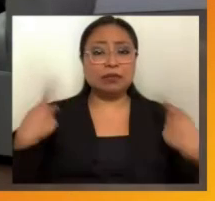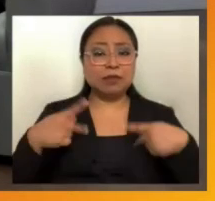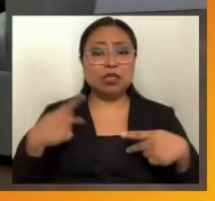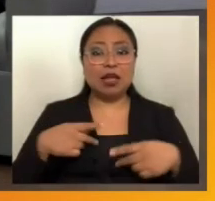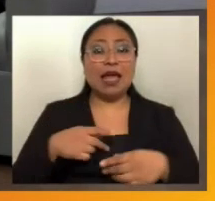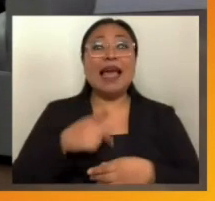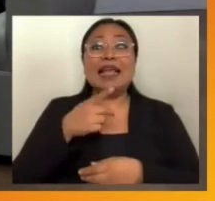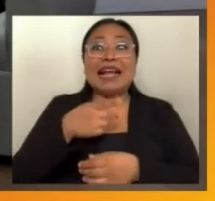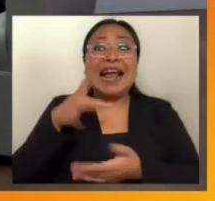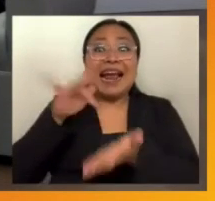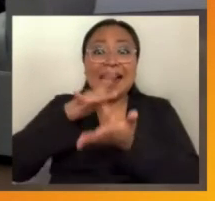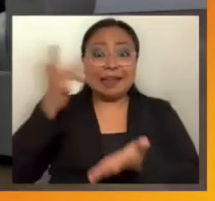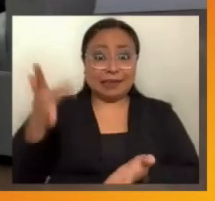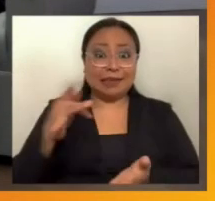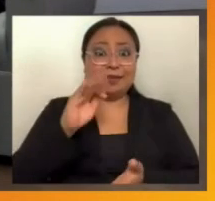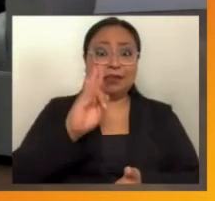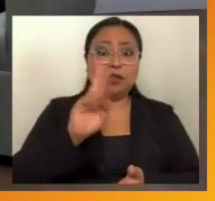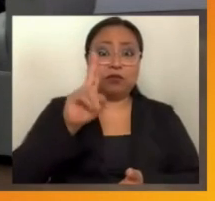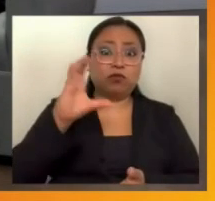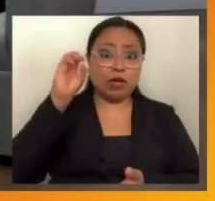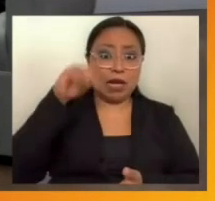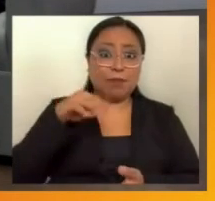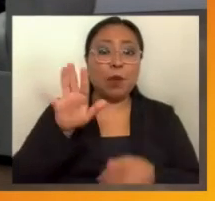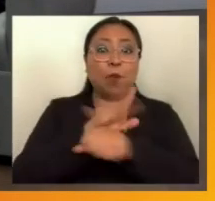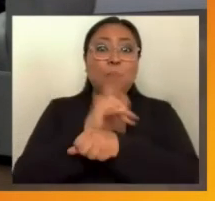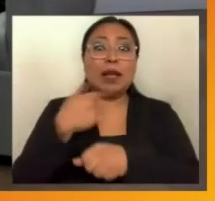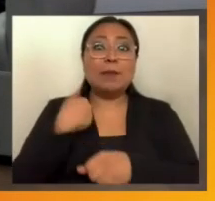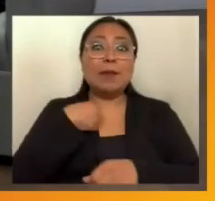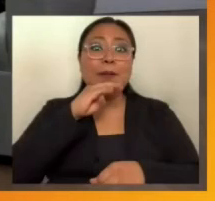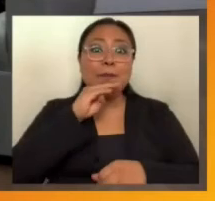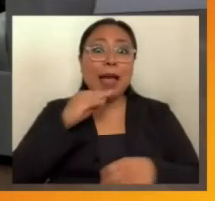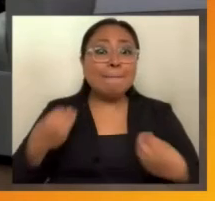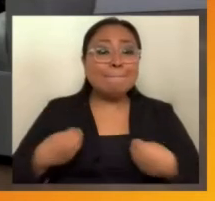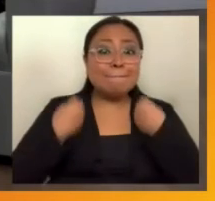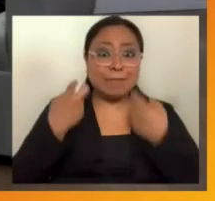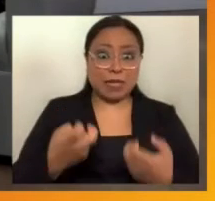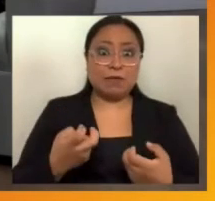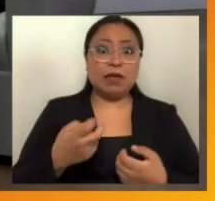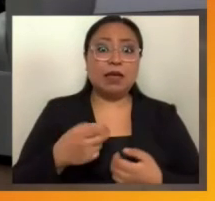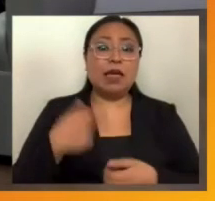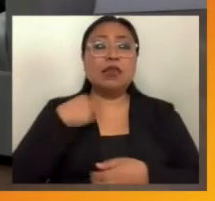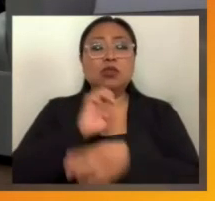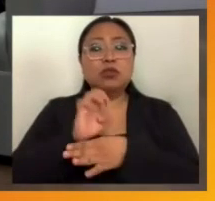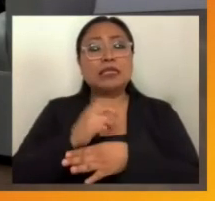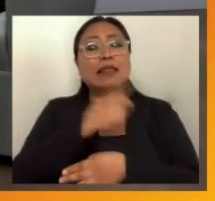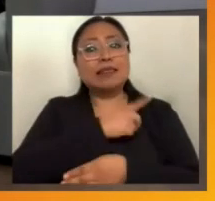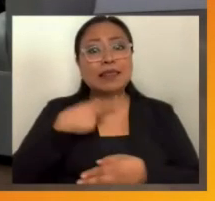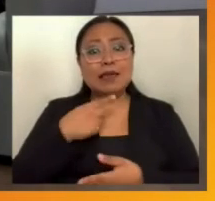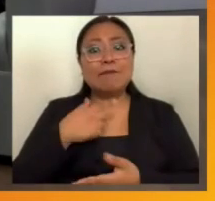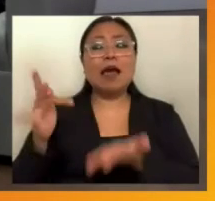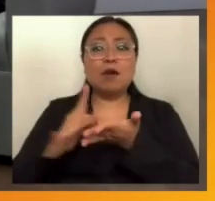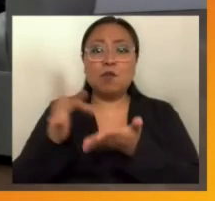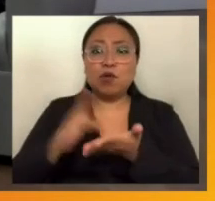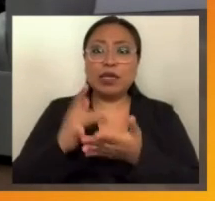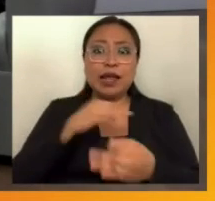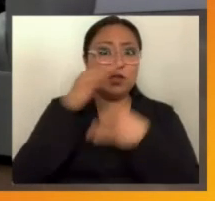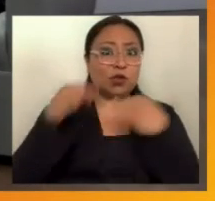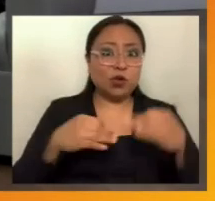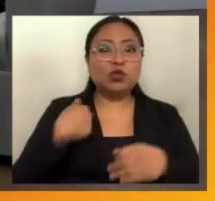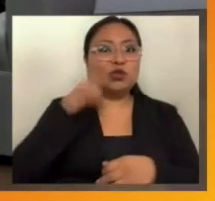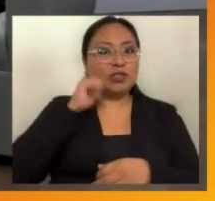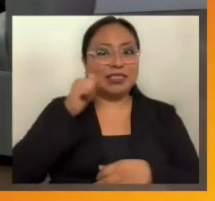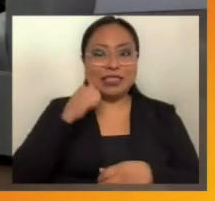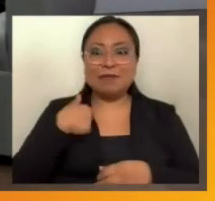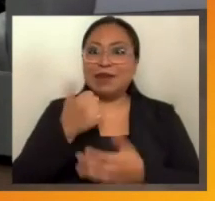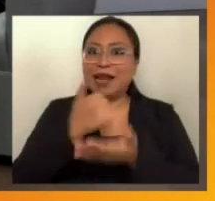vida gracias a ellos y tenemos que apoyarlos en estos momentos tan difíciles. Cuenten con toda mi ayuda. Yo siempre voy a estar aquí